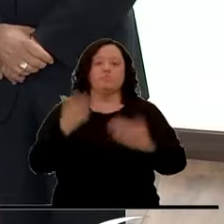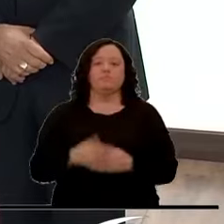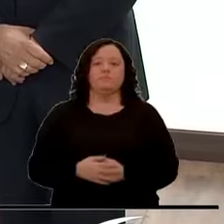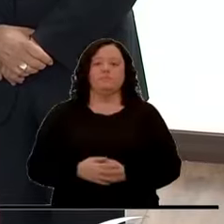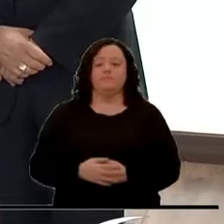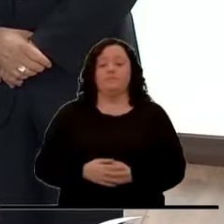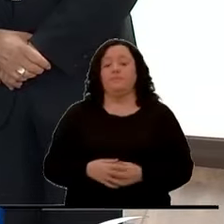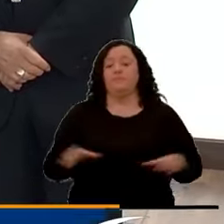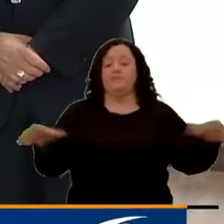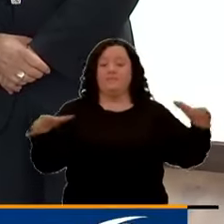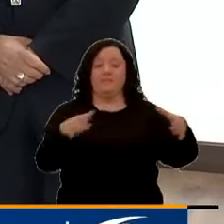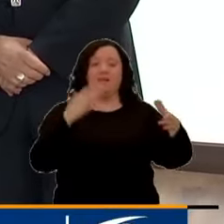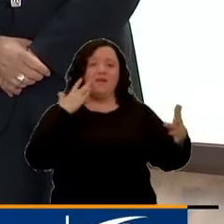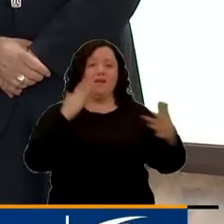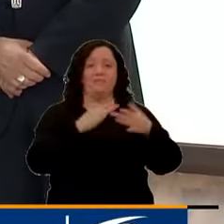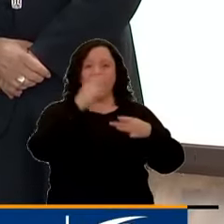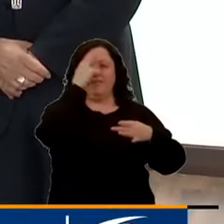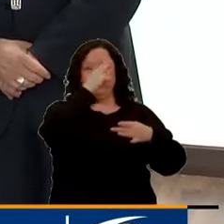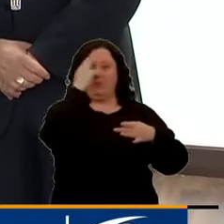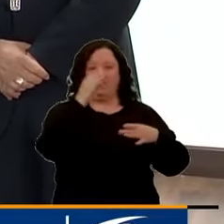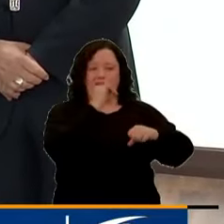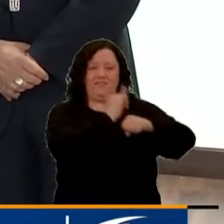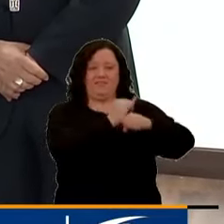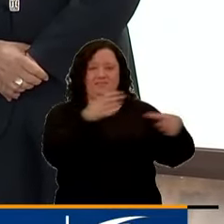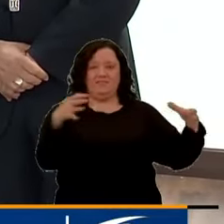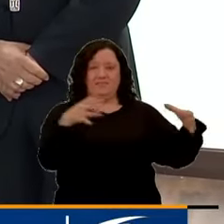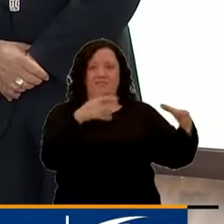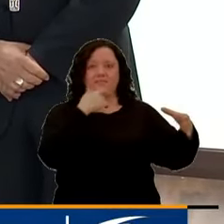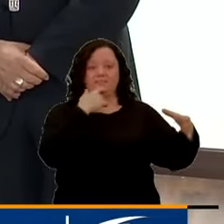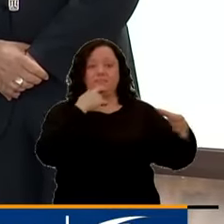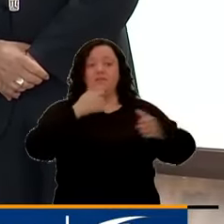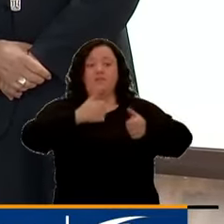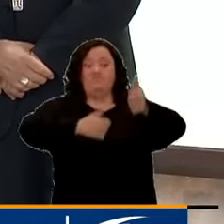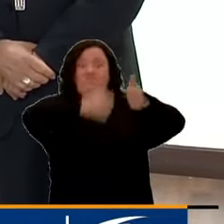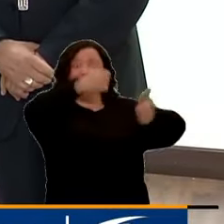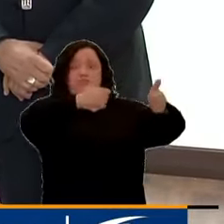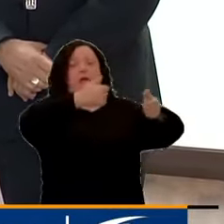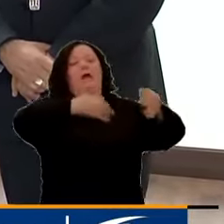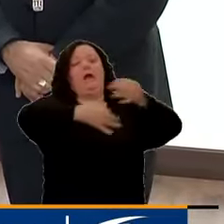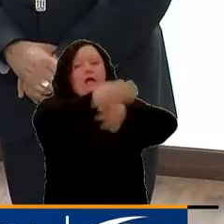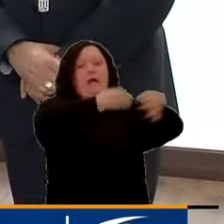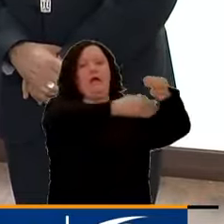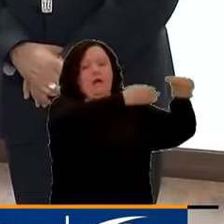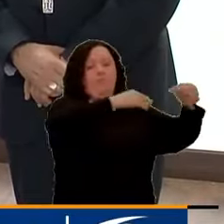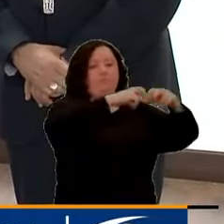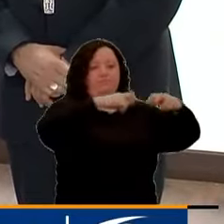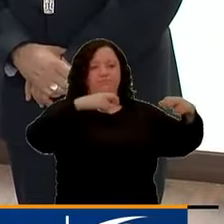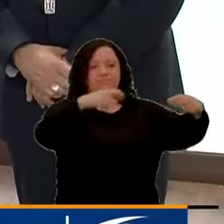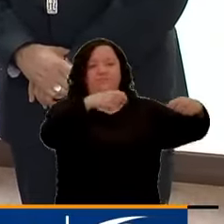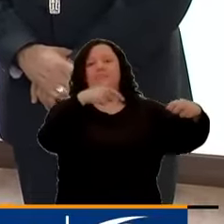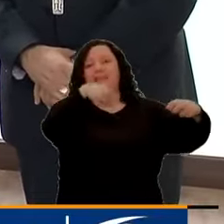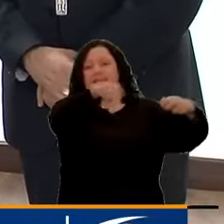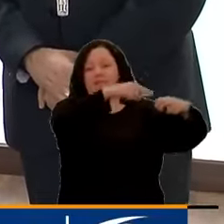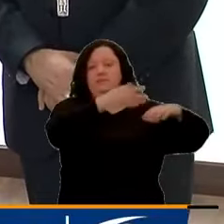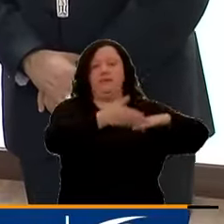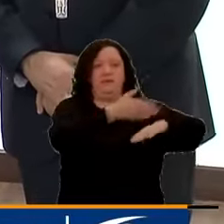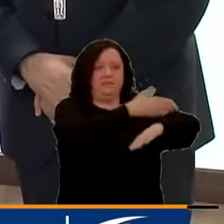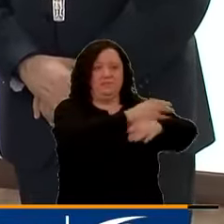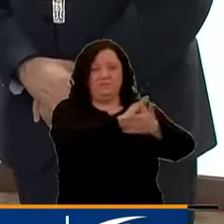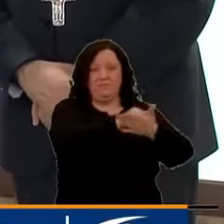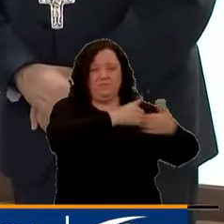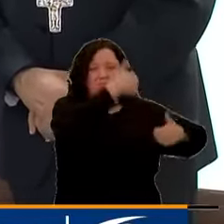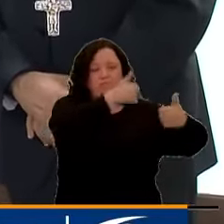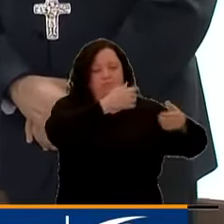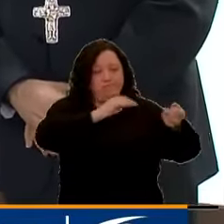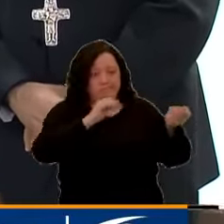La Iglesia Católica cambia de mesa directiva, cambian las personas que estaban dirigiendo todo lo que tiene que ver con